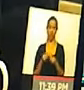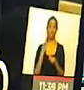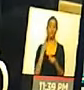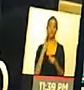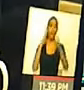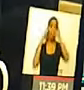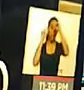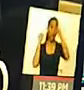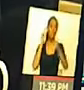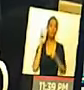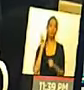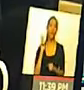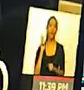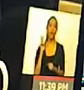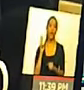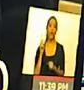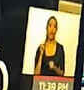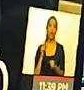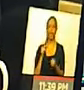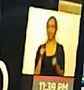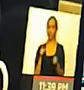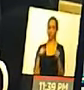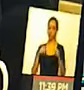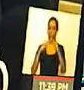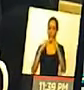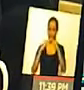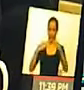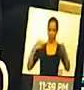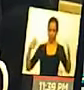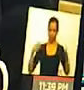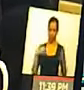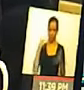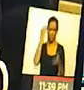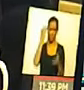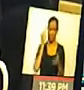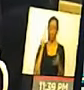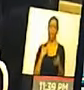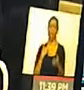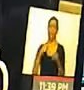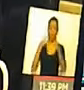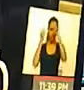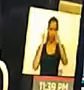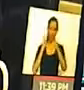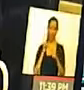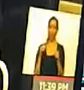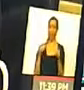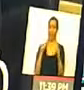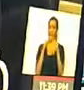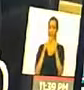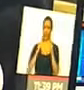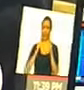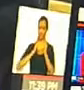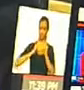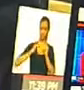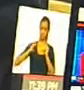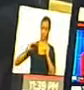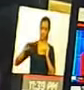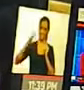de Venezuela en su finca, ponte tú, cualquier embajador de Venezuela en una finca que tenga aquí en la colonia